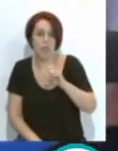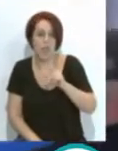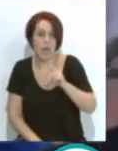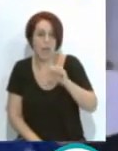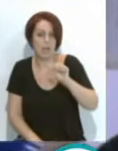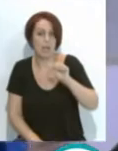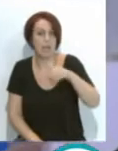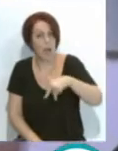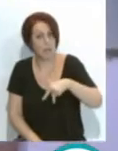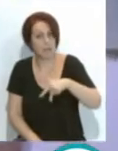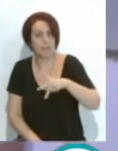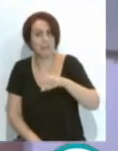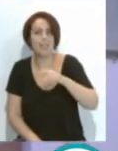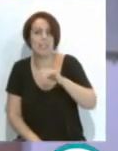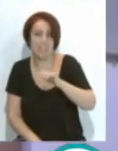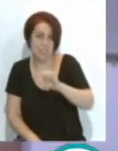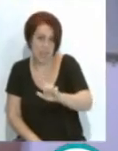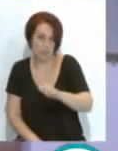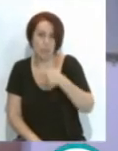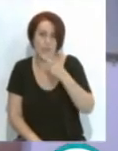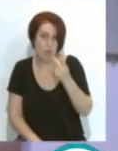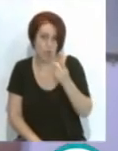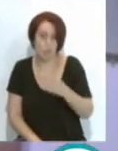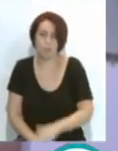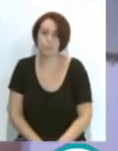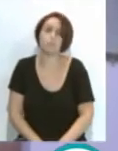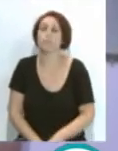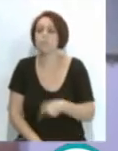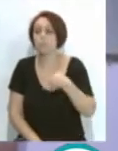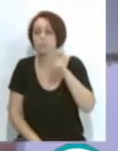el apellido. Y ahí lo vemos justamente,